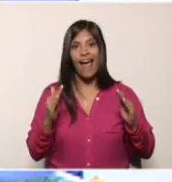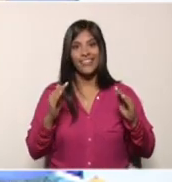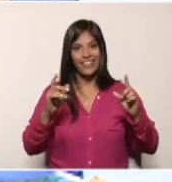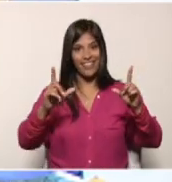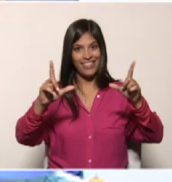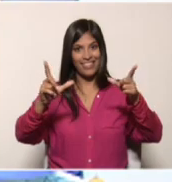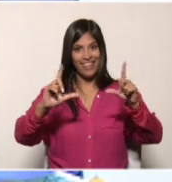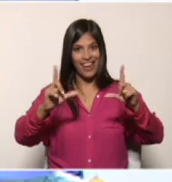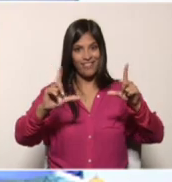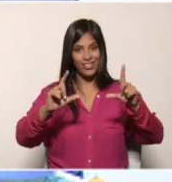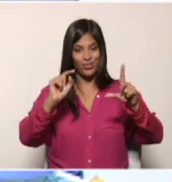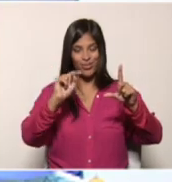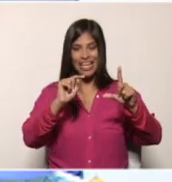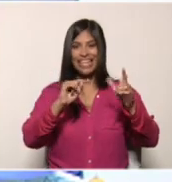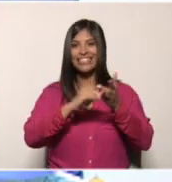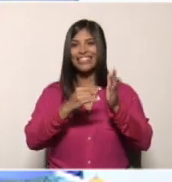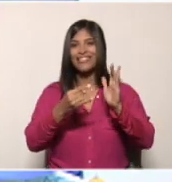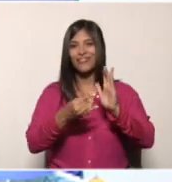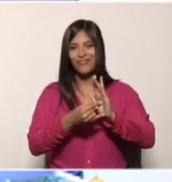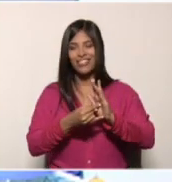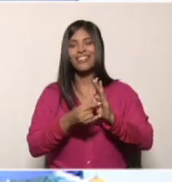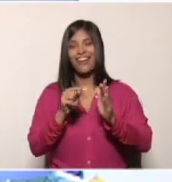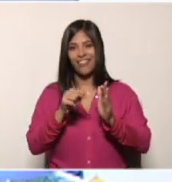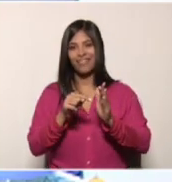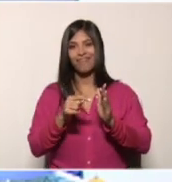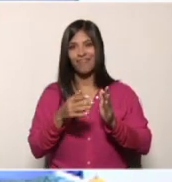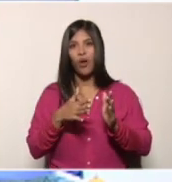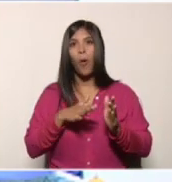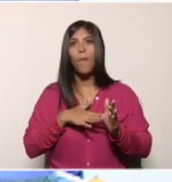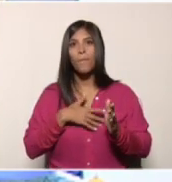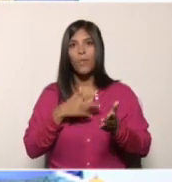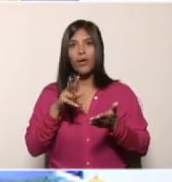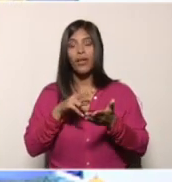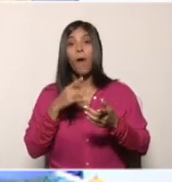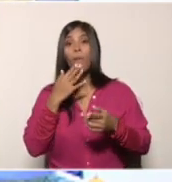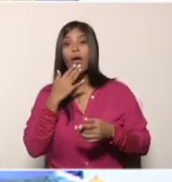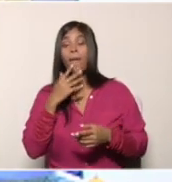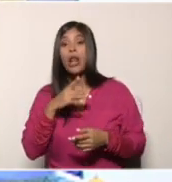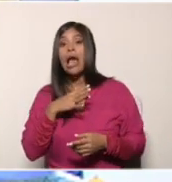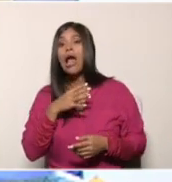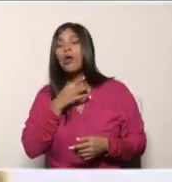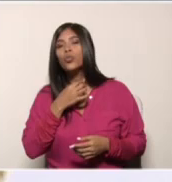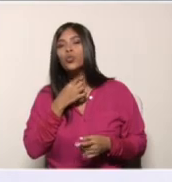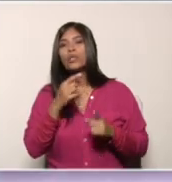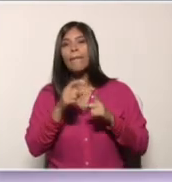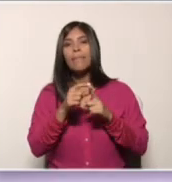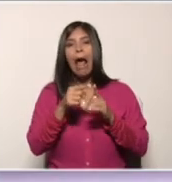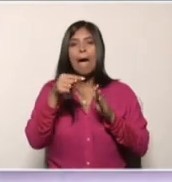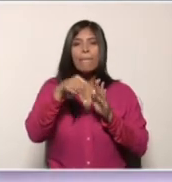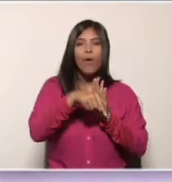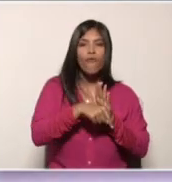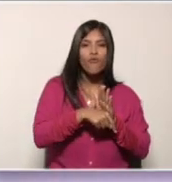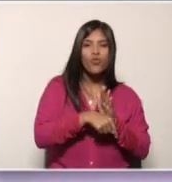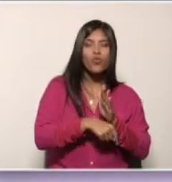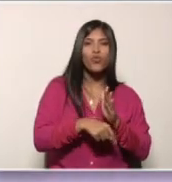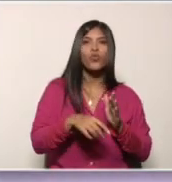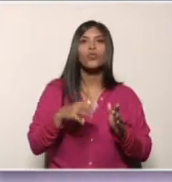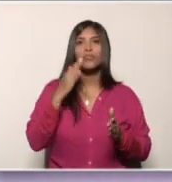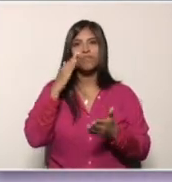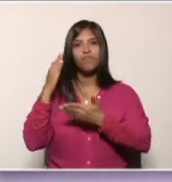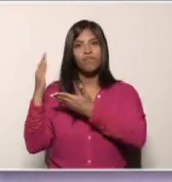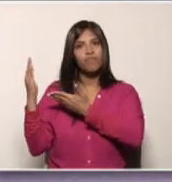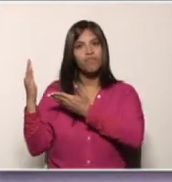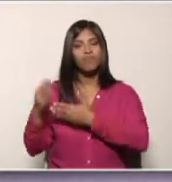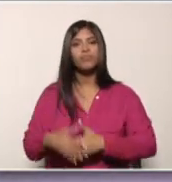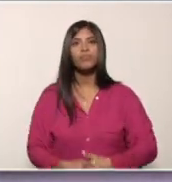casa. Al que le guste poesía, Neruda. puede leer a Neruda. ¿Okay? Pueden buscar a Pablo